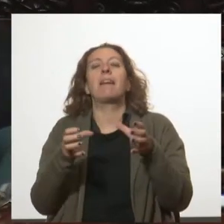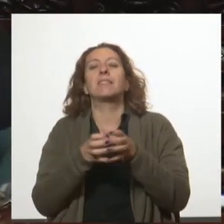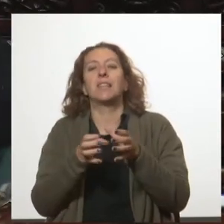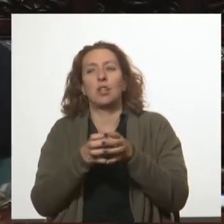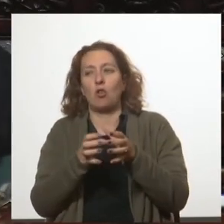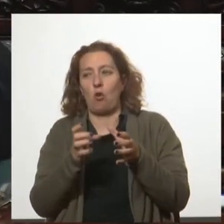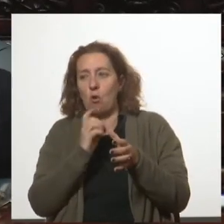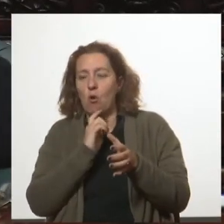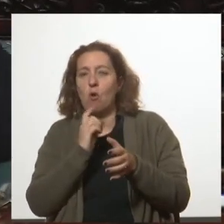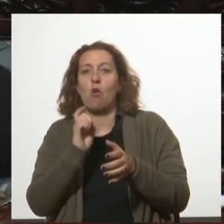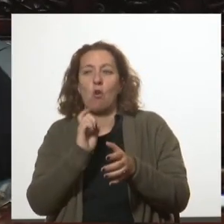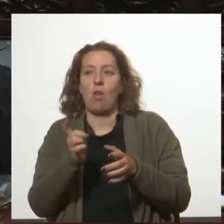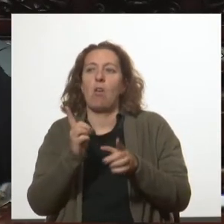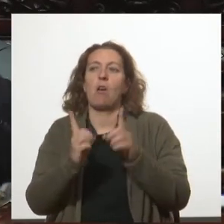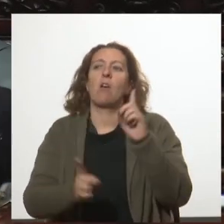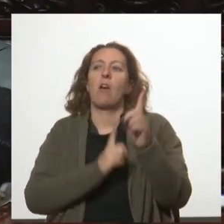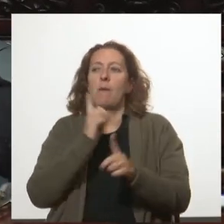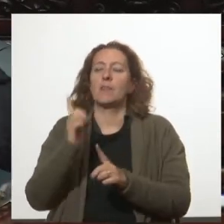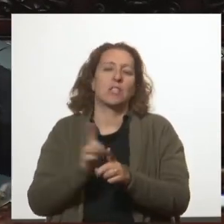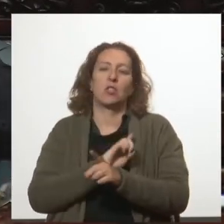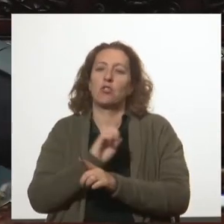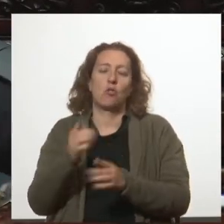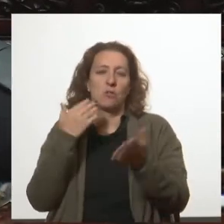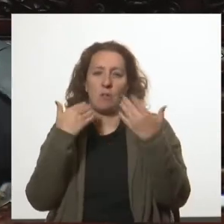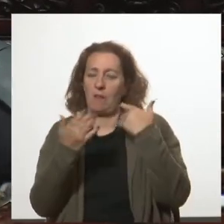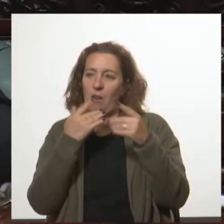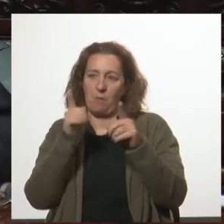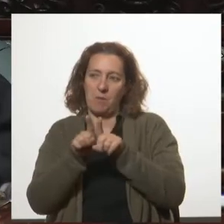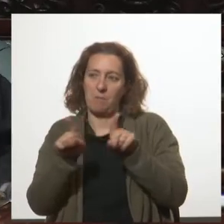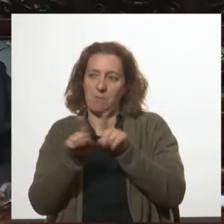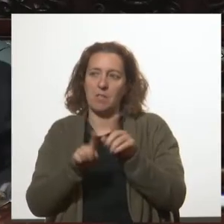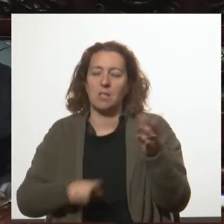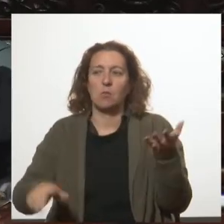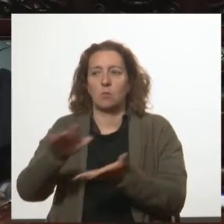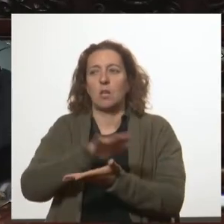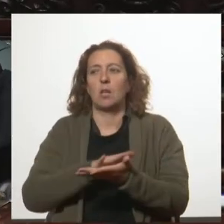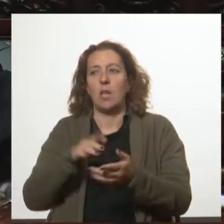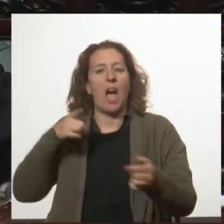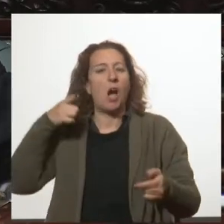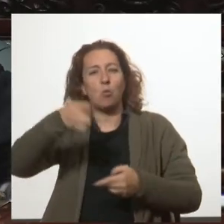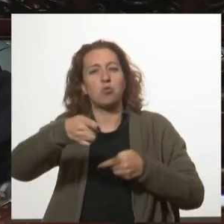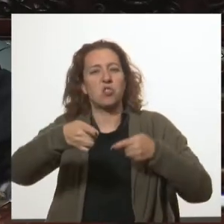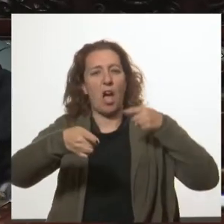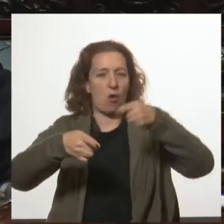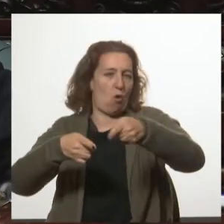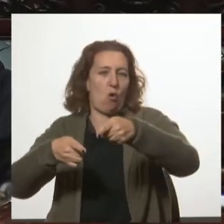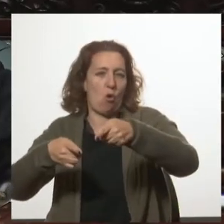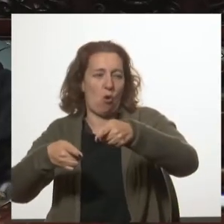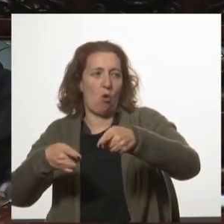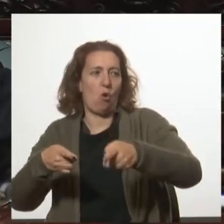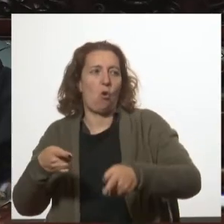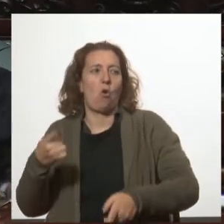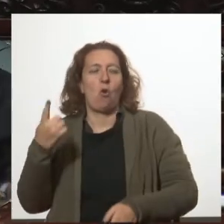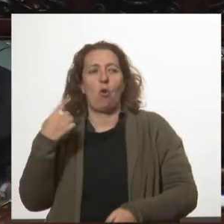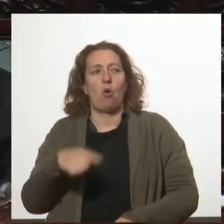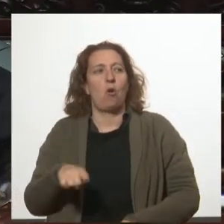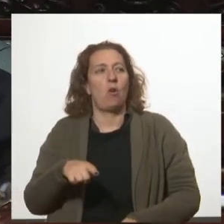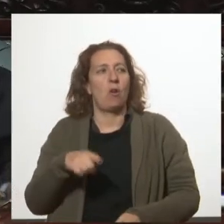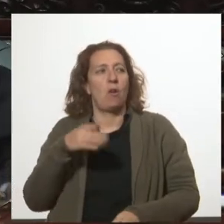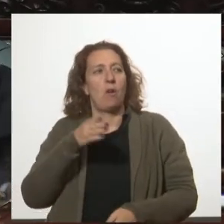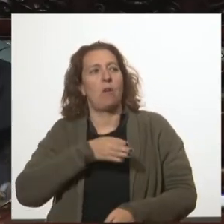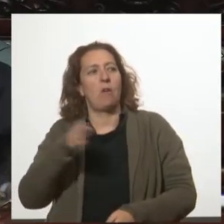no nos trataron en muchas ocasiones en las mismas circunstancias y acusaron y fueron